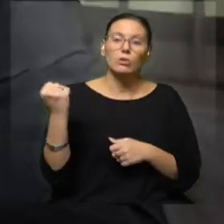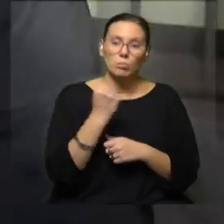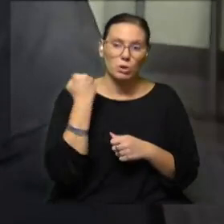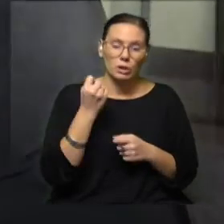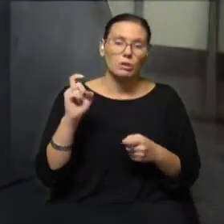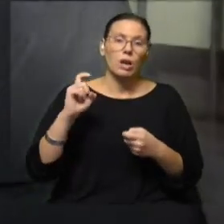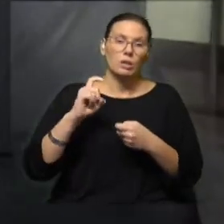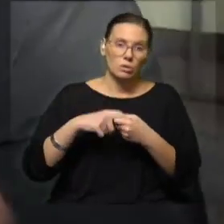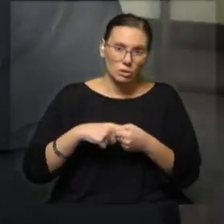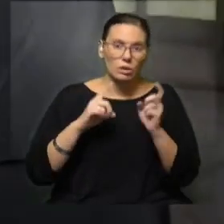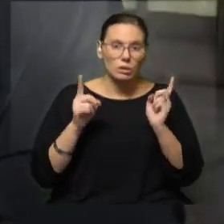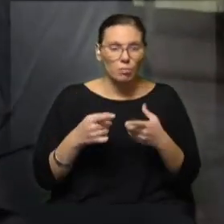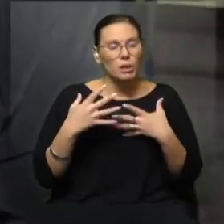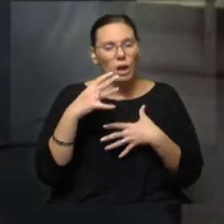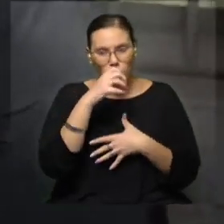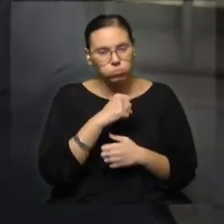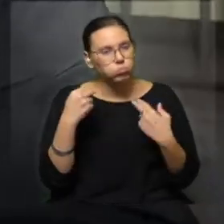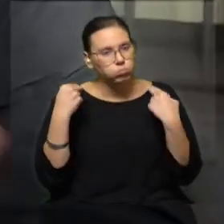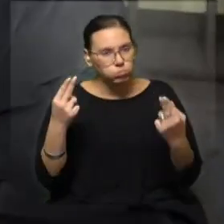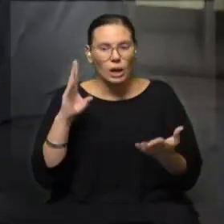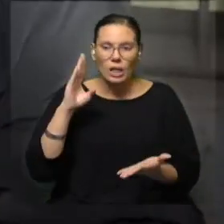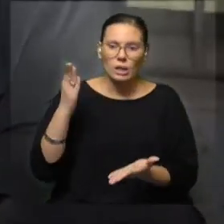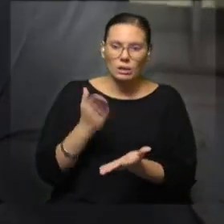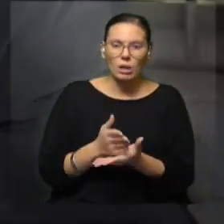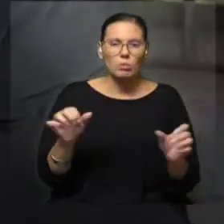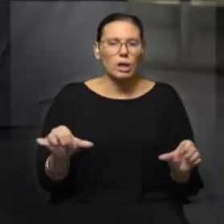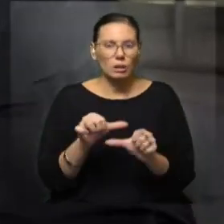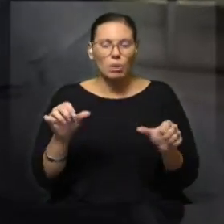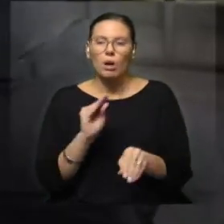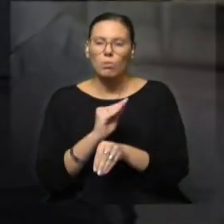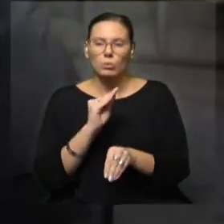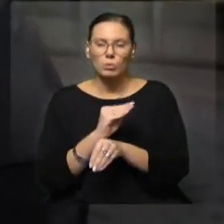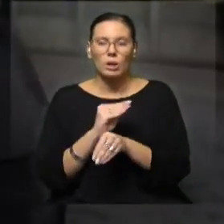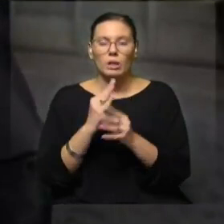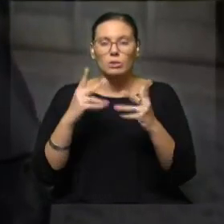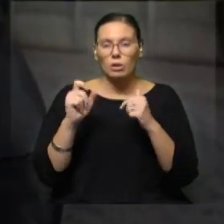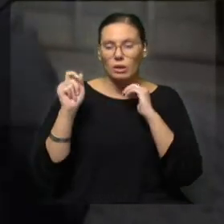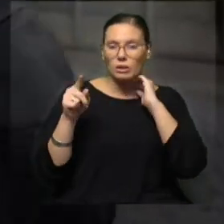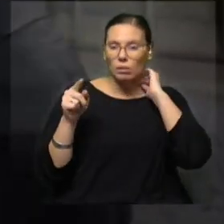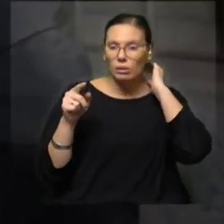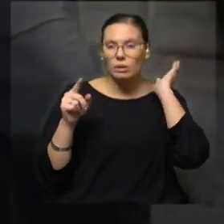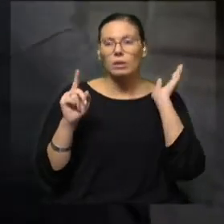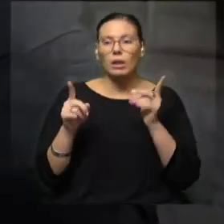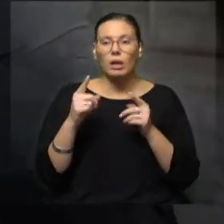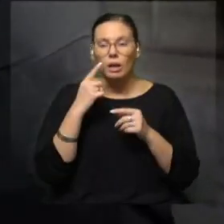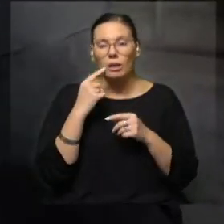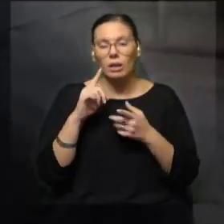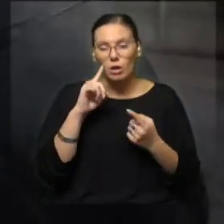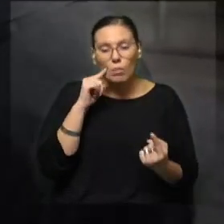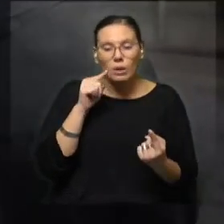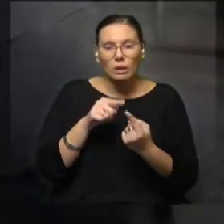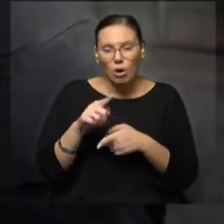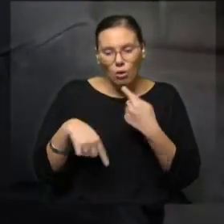asociado también a la resistencia a la dictadura. Un montón de actividades culturales que allí se hacían, eran en ese sentido, de